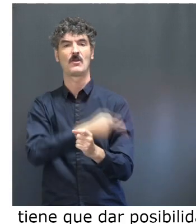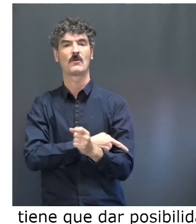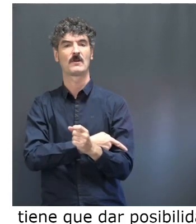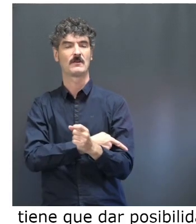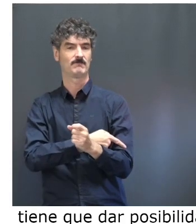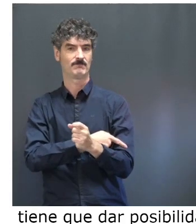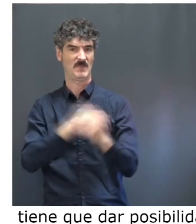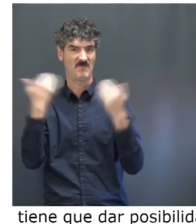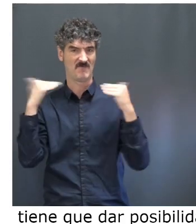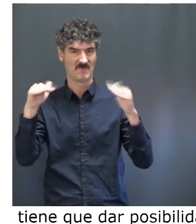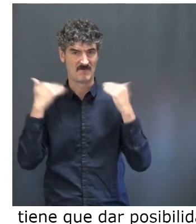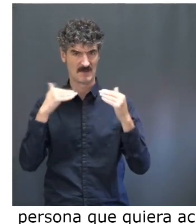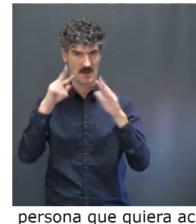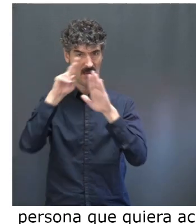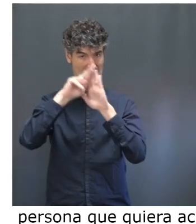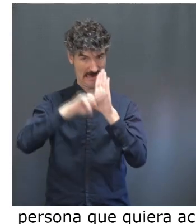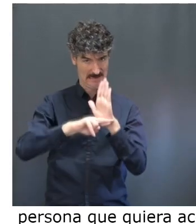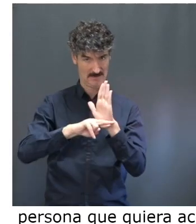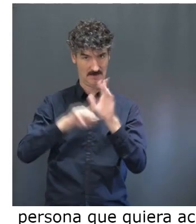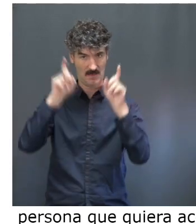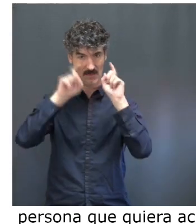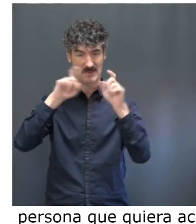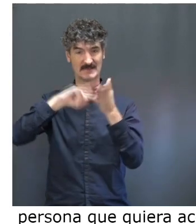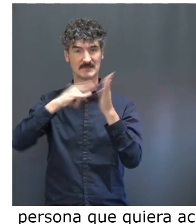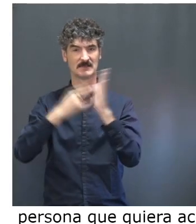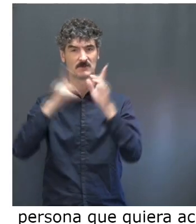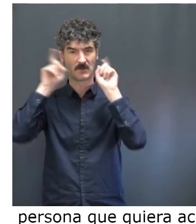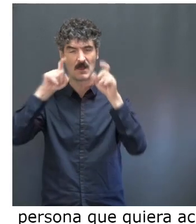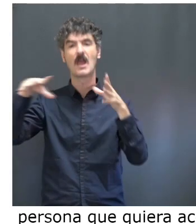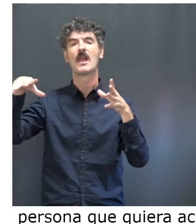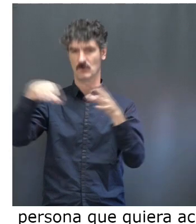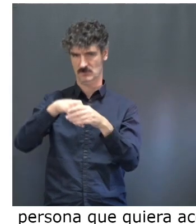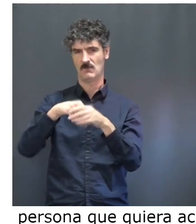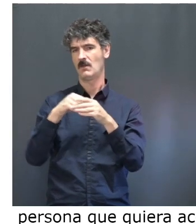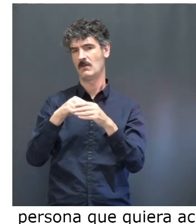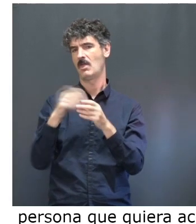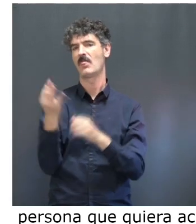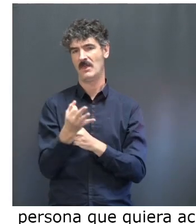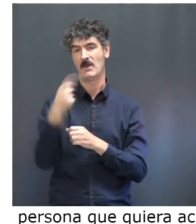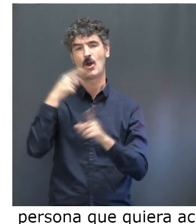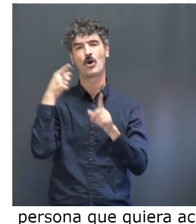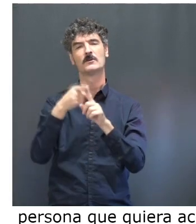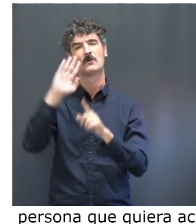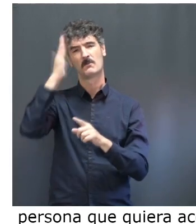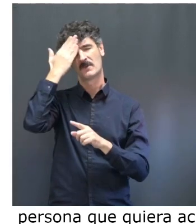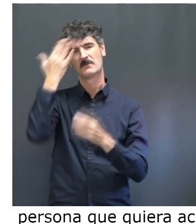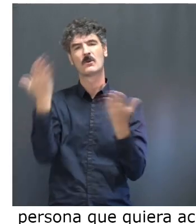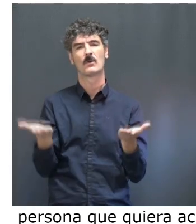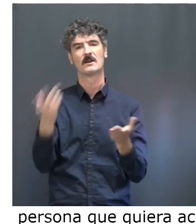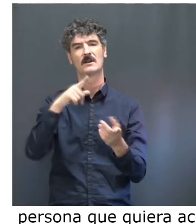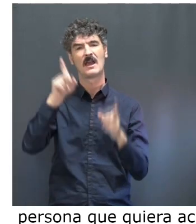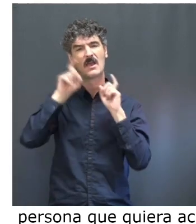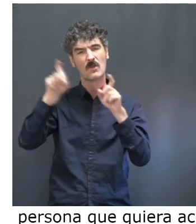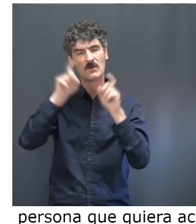pues por supuesto el sistema educativo es inclusivo y el objetivo principal del sistema educativo es educar,